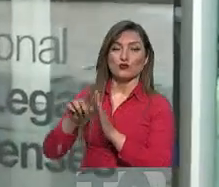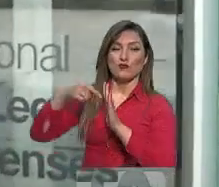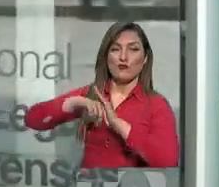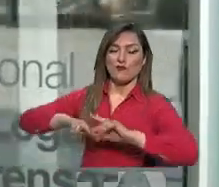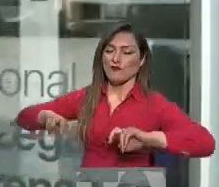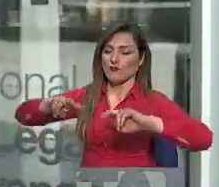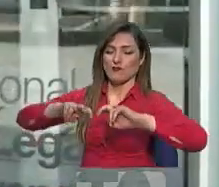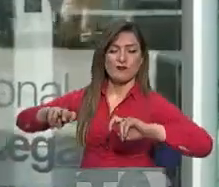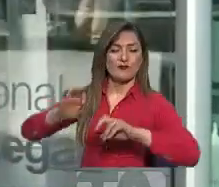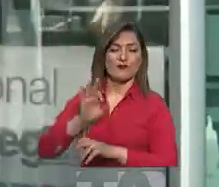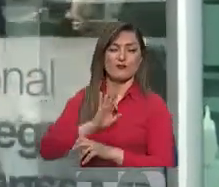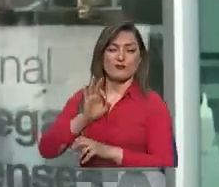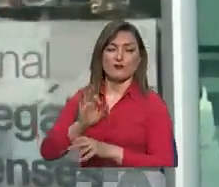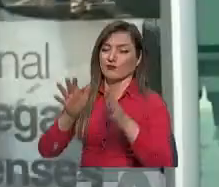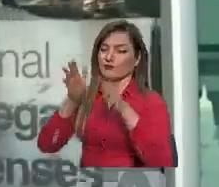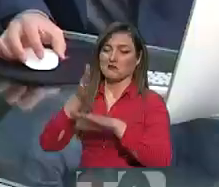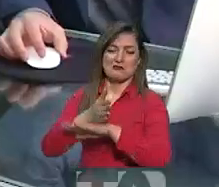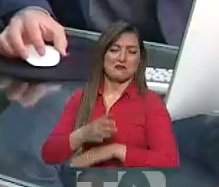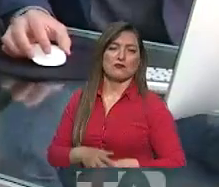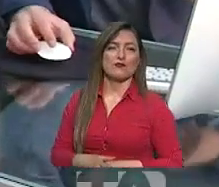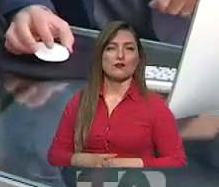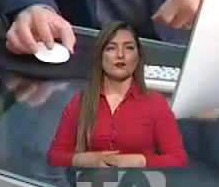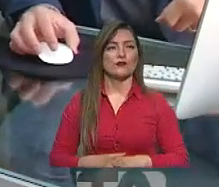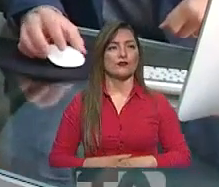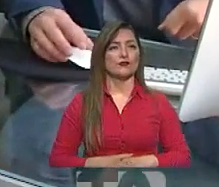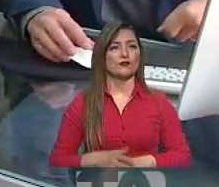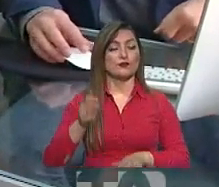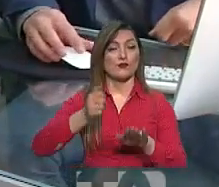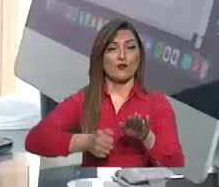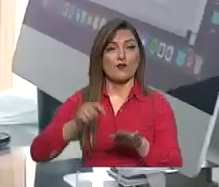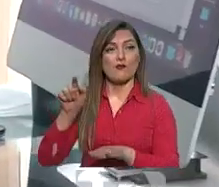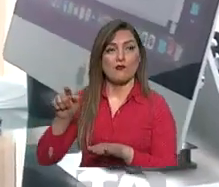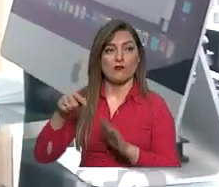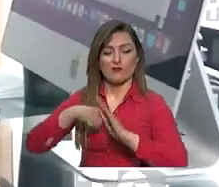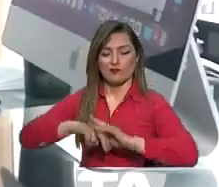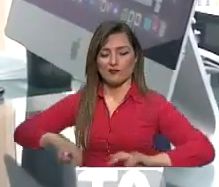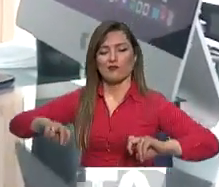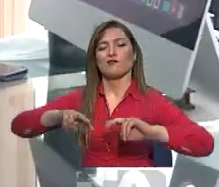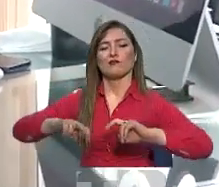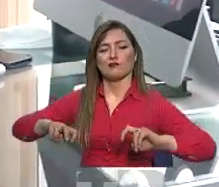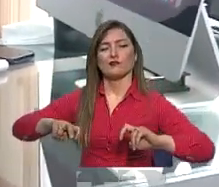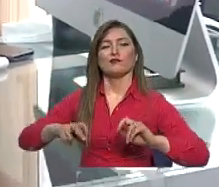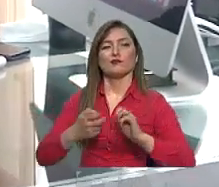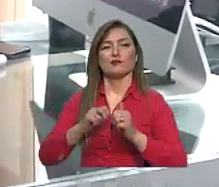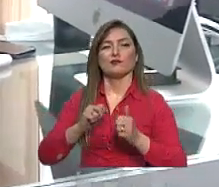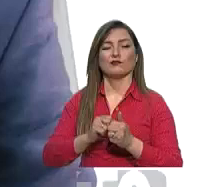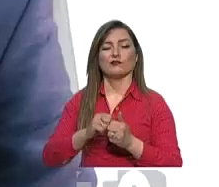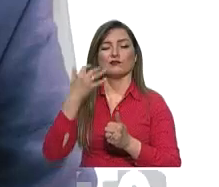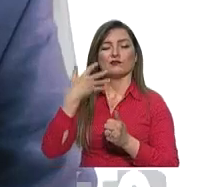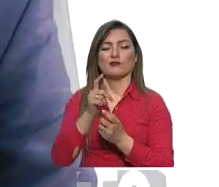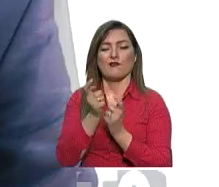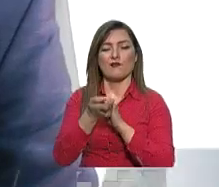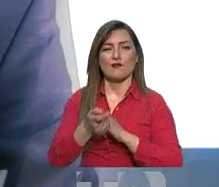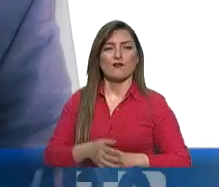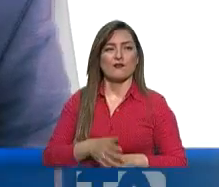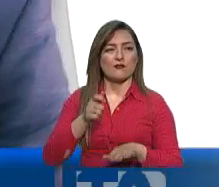técnica que no habría sido atendida previamente según uno de los abogados esta apariencia podría generar un nuevo diferimiento el